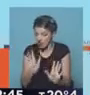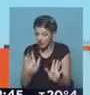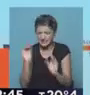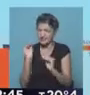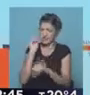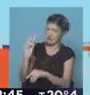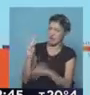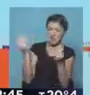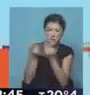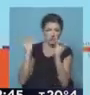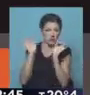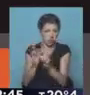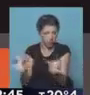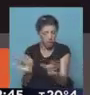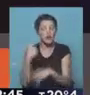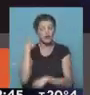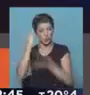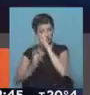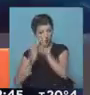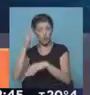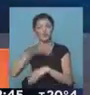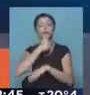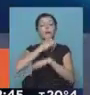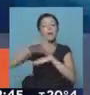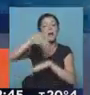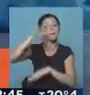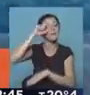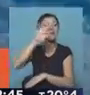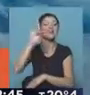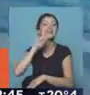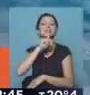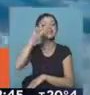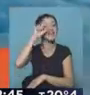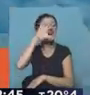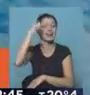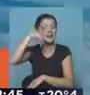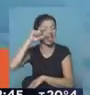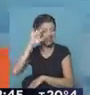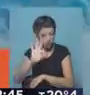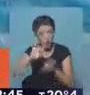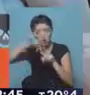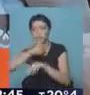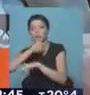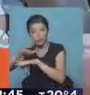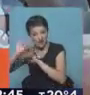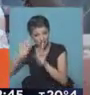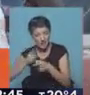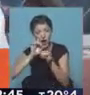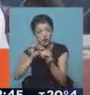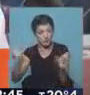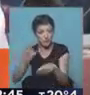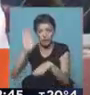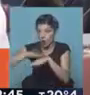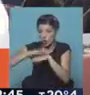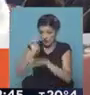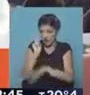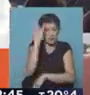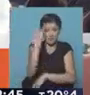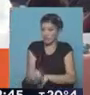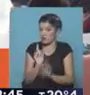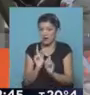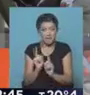como también les decía de otros mares, los mares están contaminados justamente por la contaminación que proviene del hombre mismo. Es el